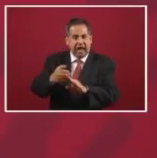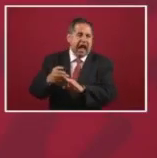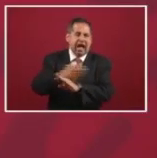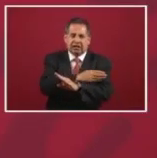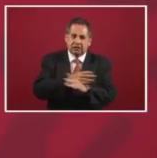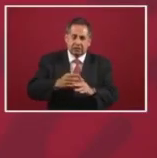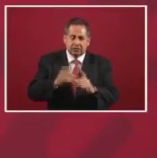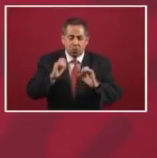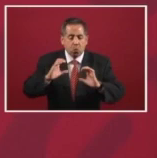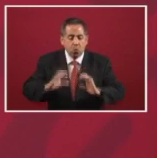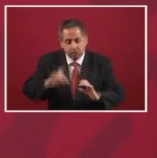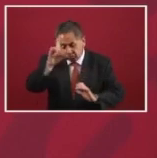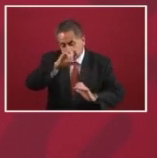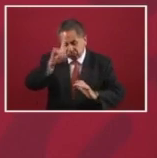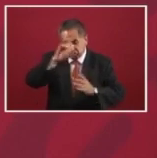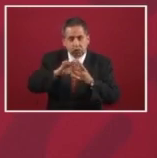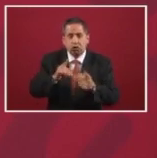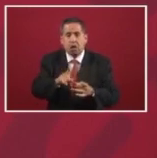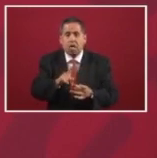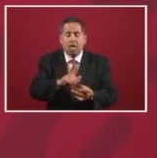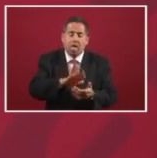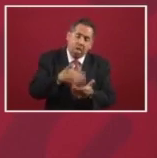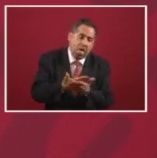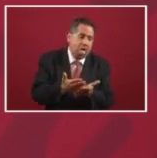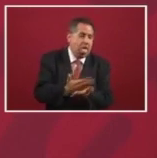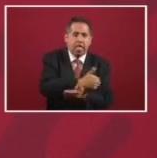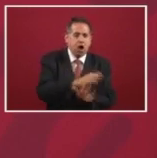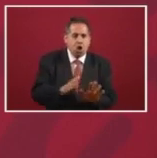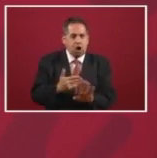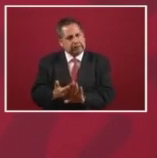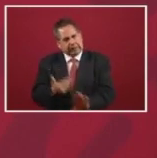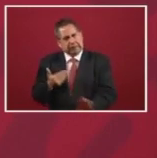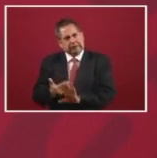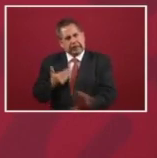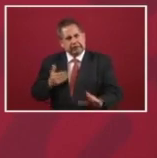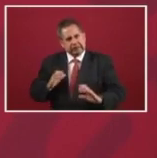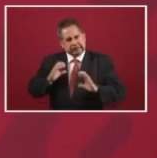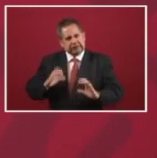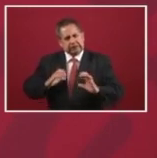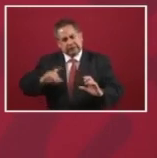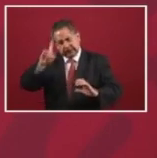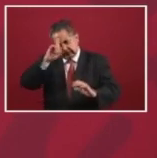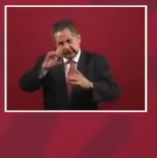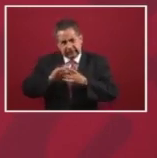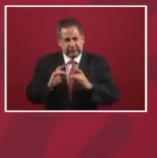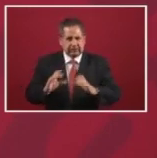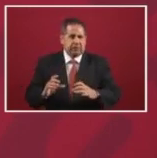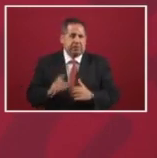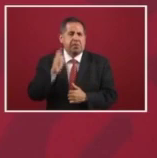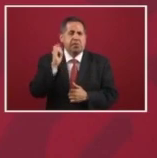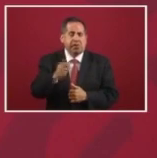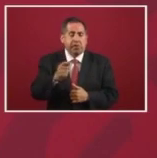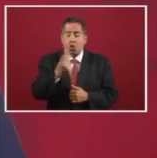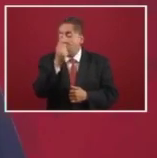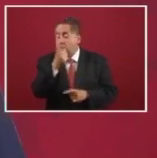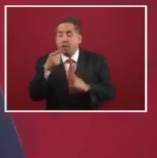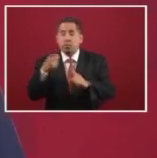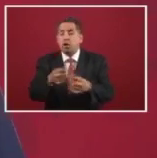preventivo, en todo, sobre en particular en la